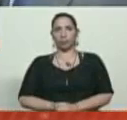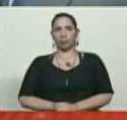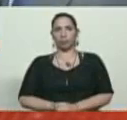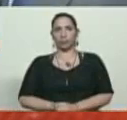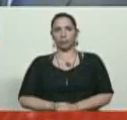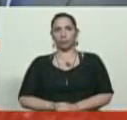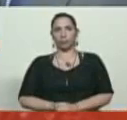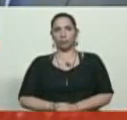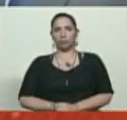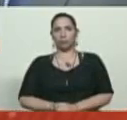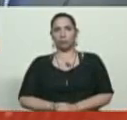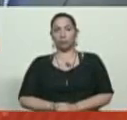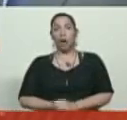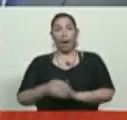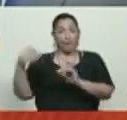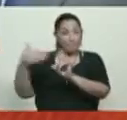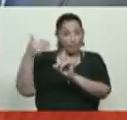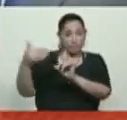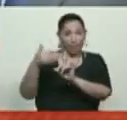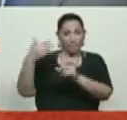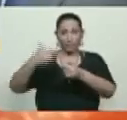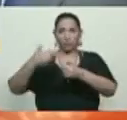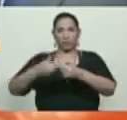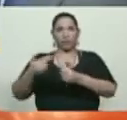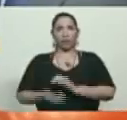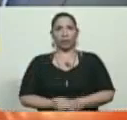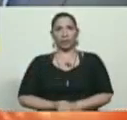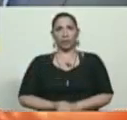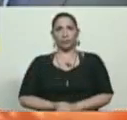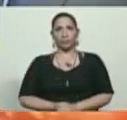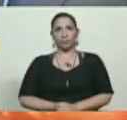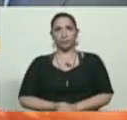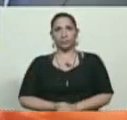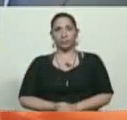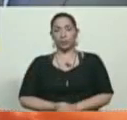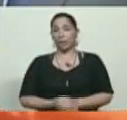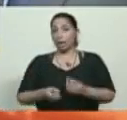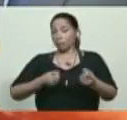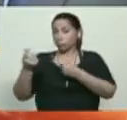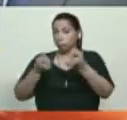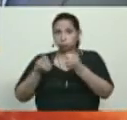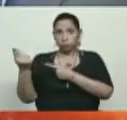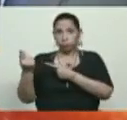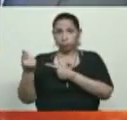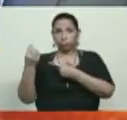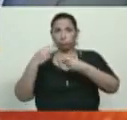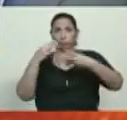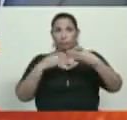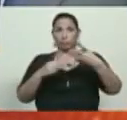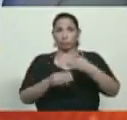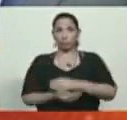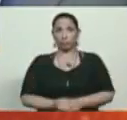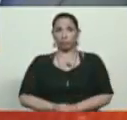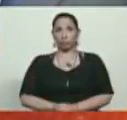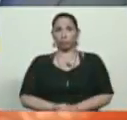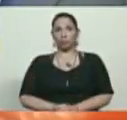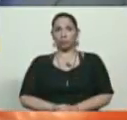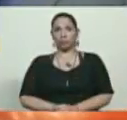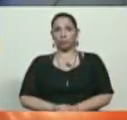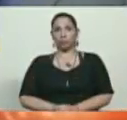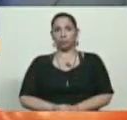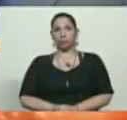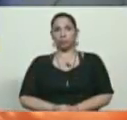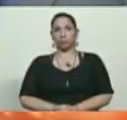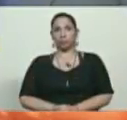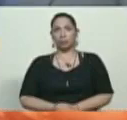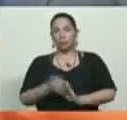pueden verse afectados de no poder suministrar estos materiales, estos insumos a PDVSA. Estamos evaluando